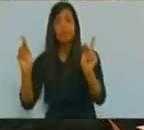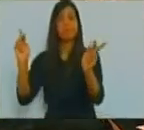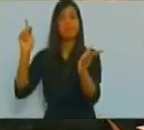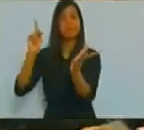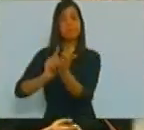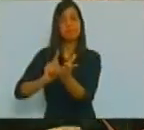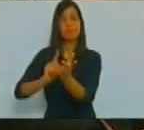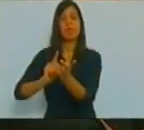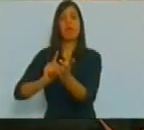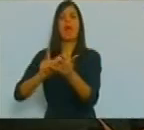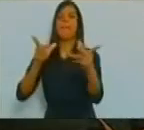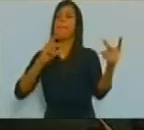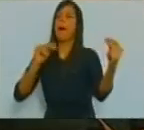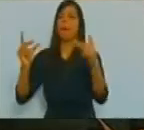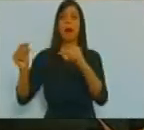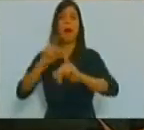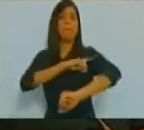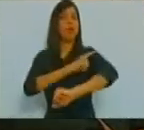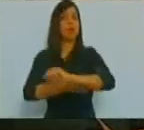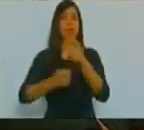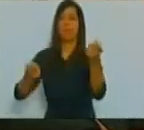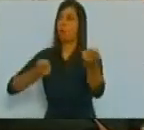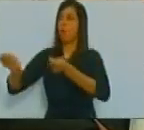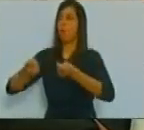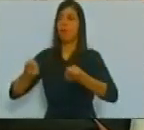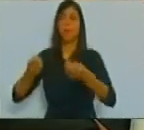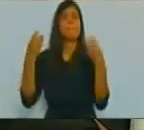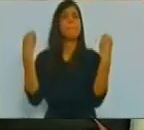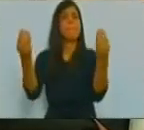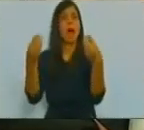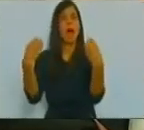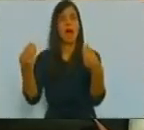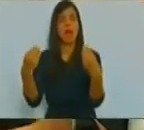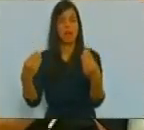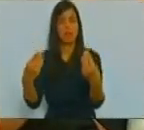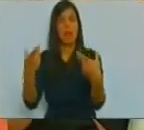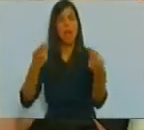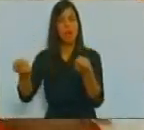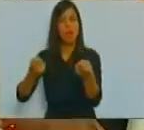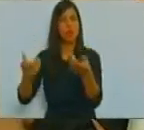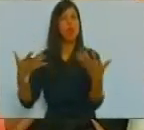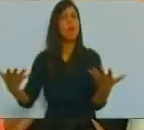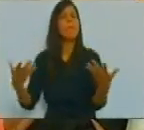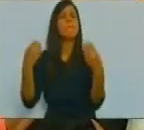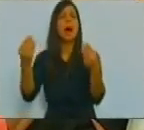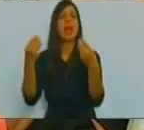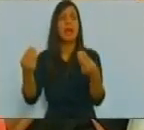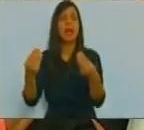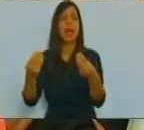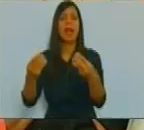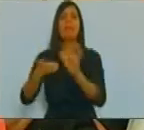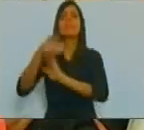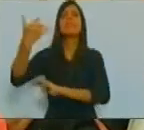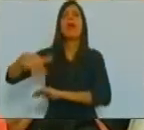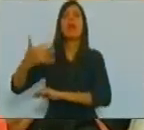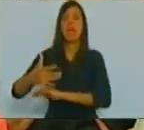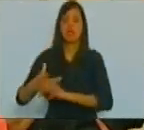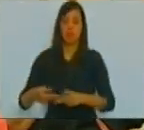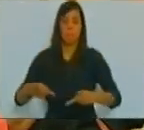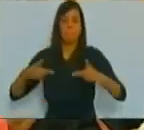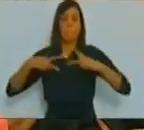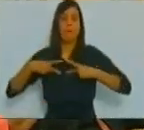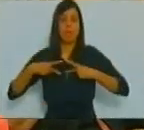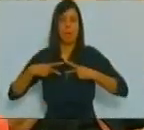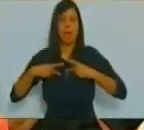el poder el poder para que el poder para el derecho a la vida porque cuando hablamos de derechos